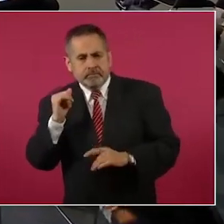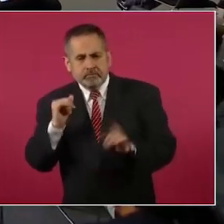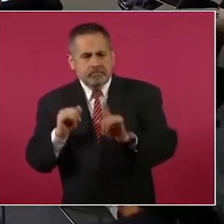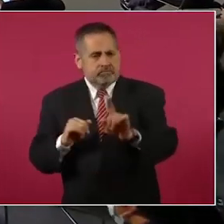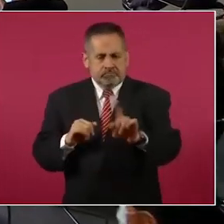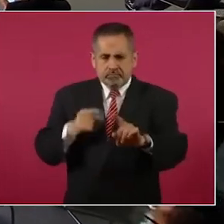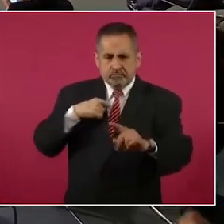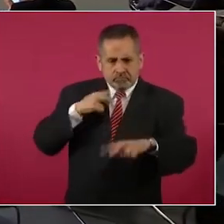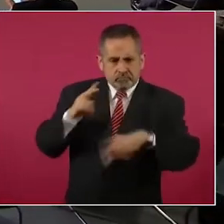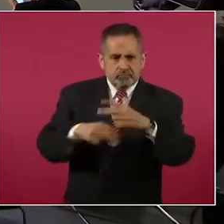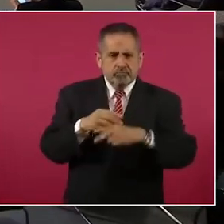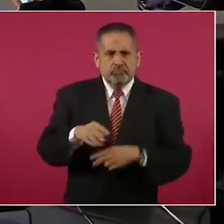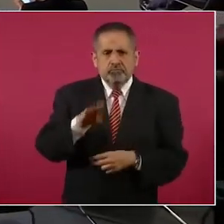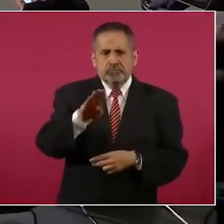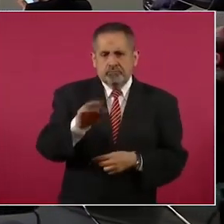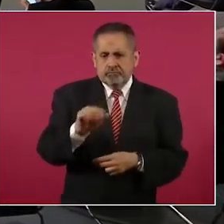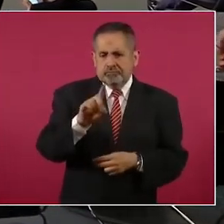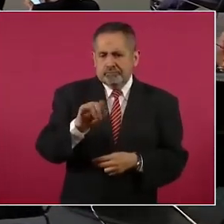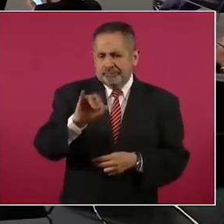fui a Badiraguato.